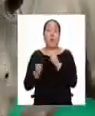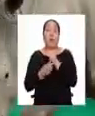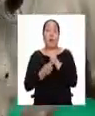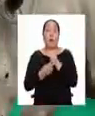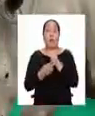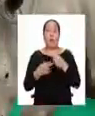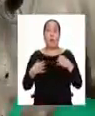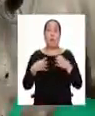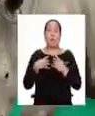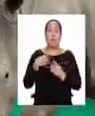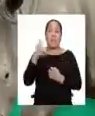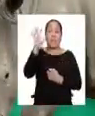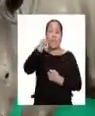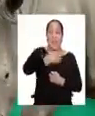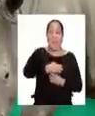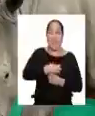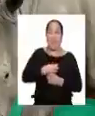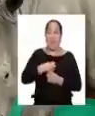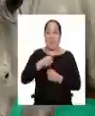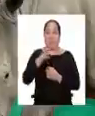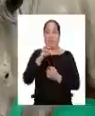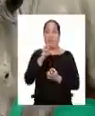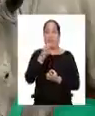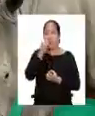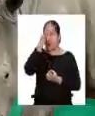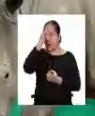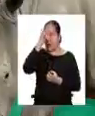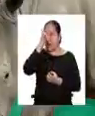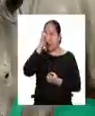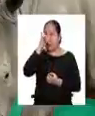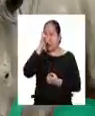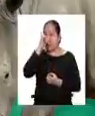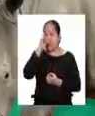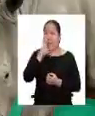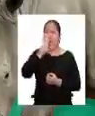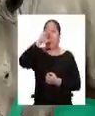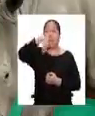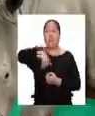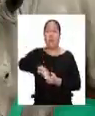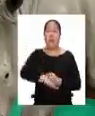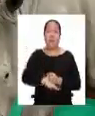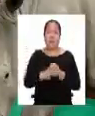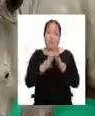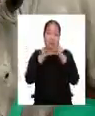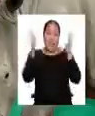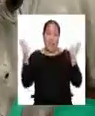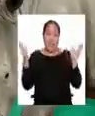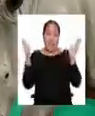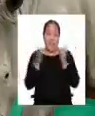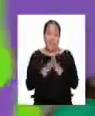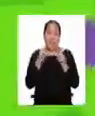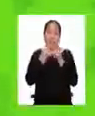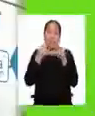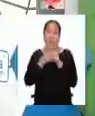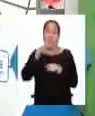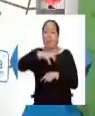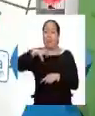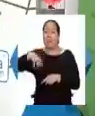tigres, rinocerontes, elefantes, otros animales grandes y pequeños y varias especies de pájaros.